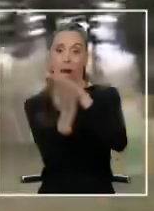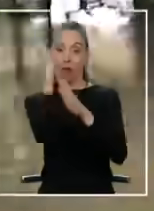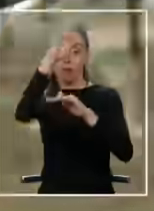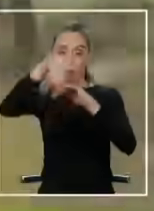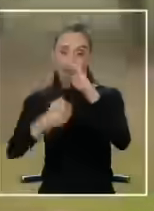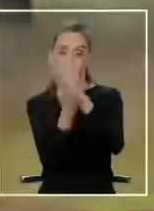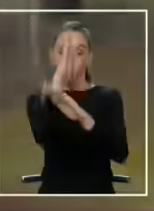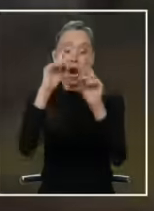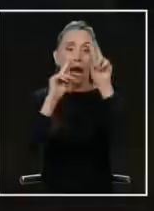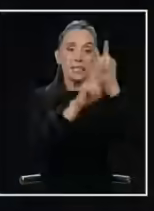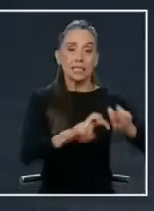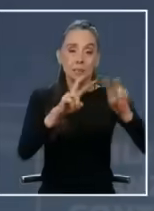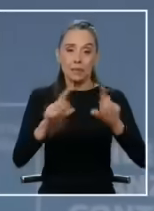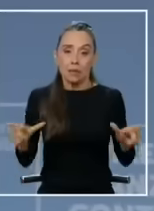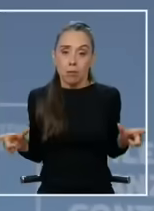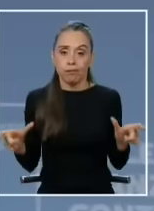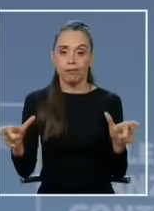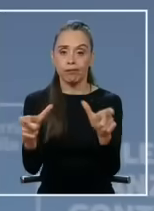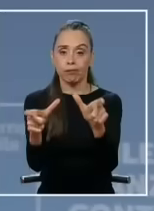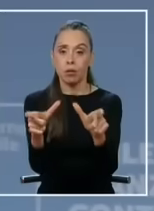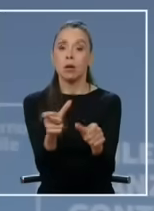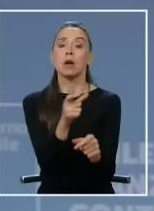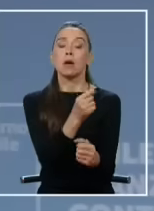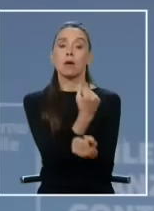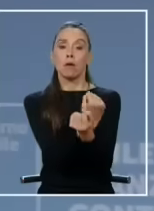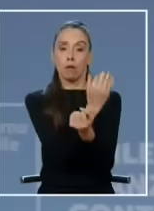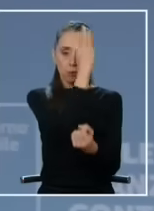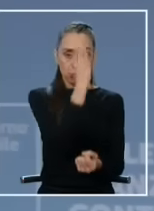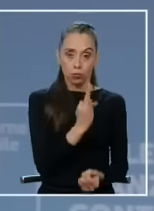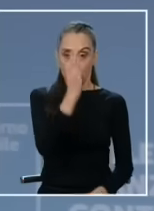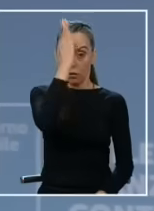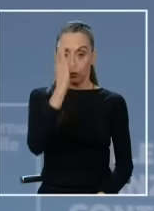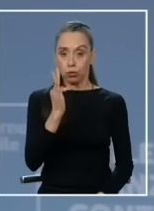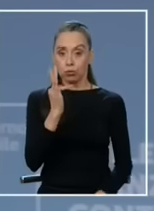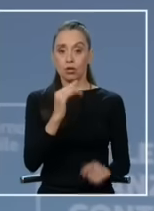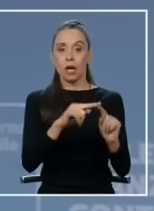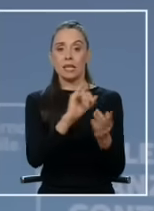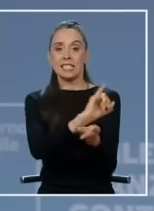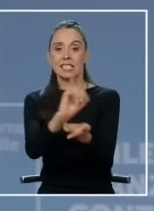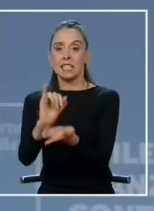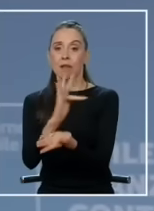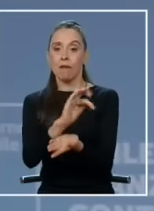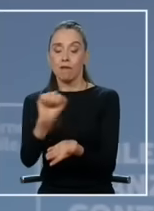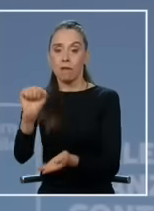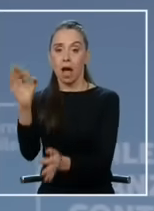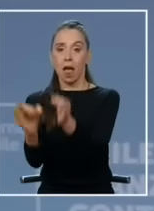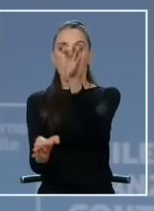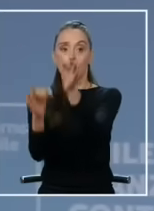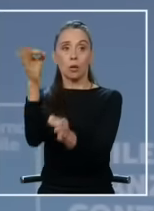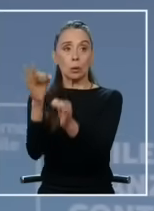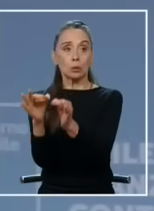día. A nivel policial, a nivel de Fuerzas Armadas, a nivel de justicia,